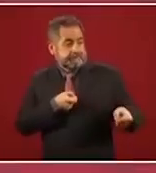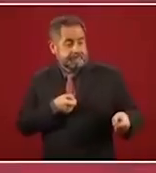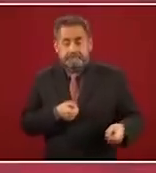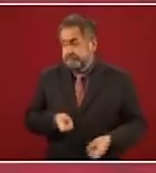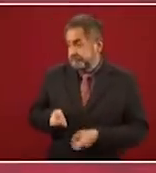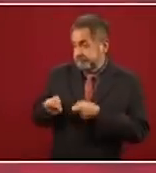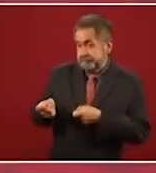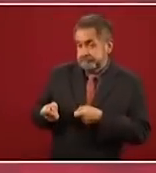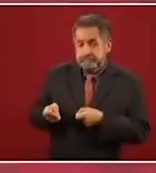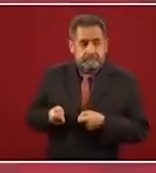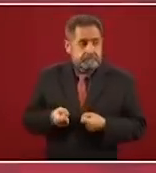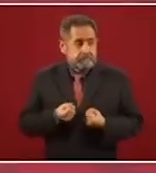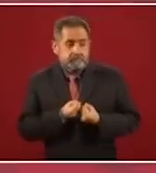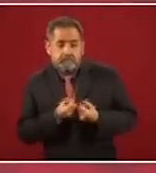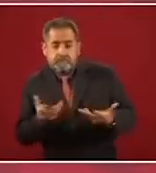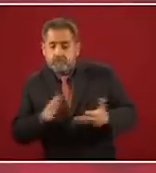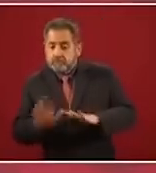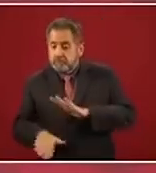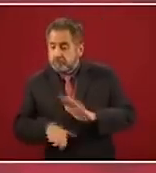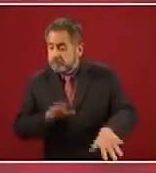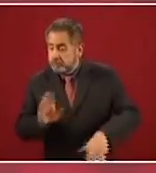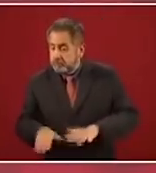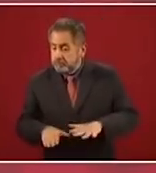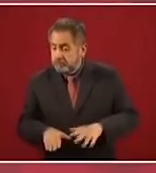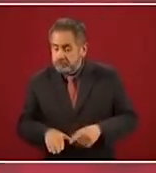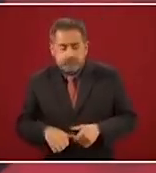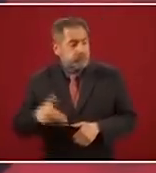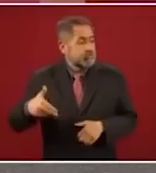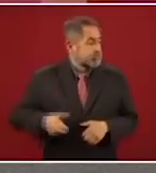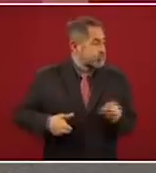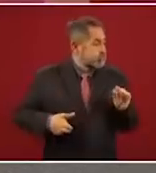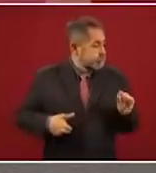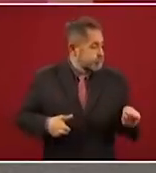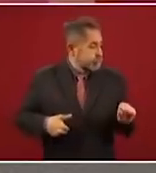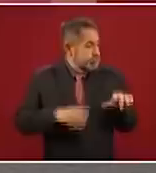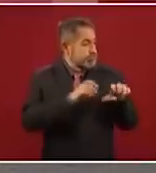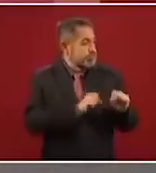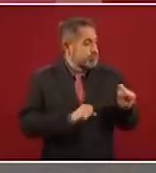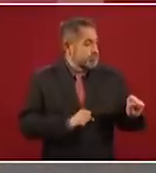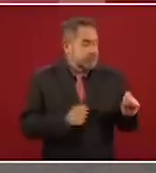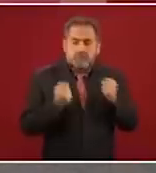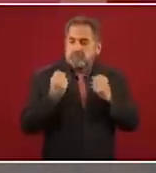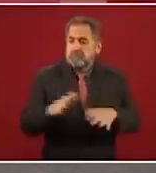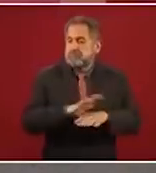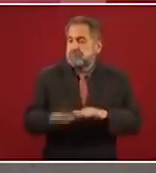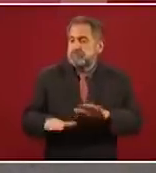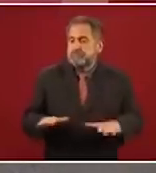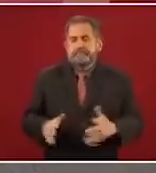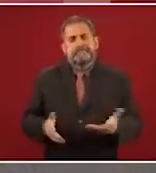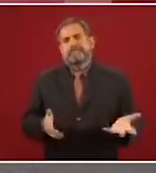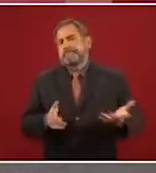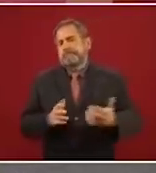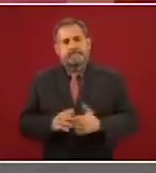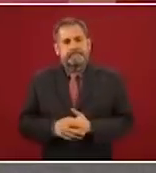son más los muertos que los heridos y que los detenidos. Eso pasó